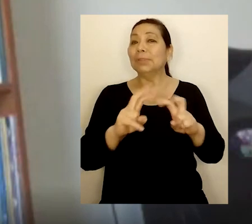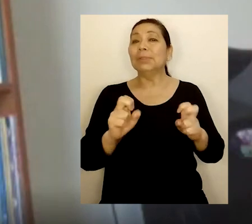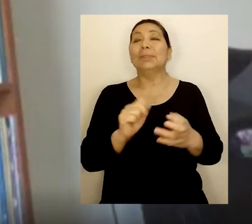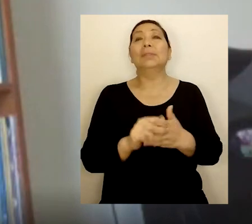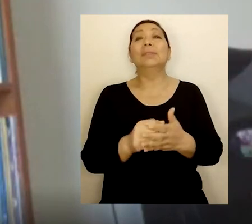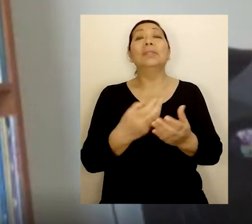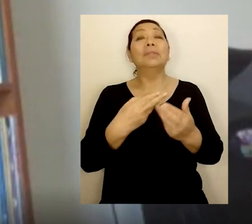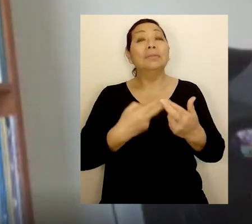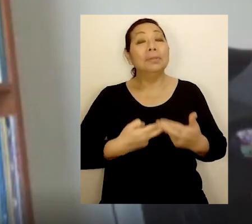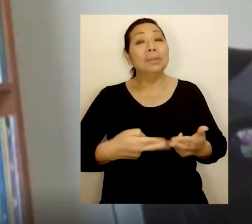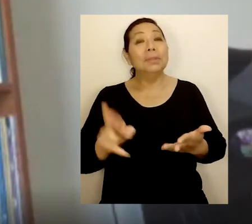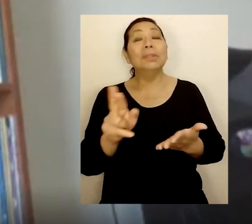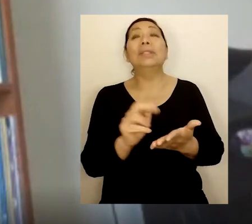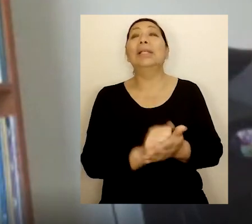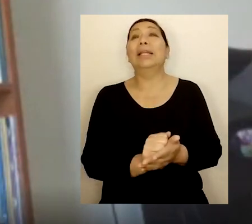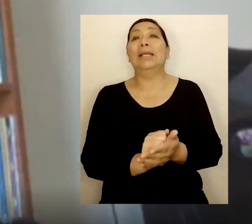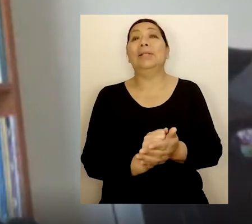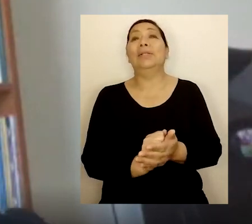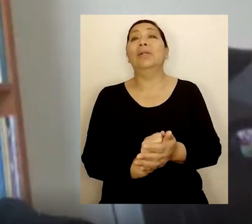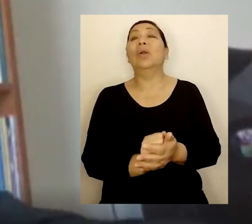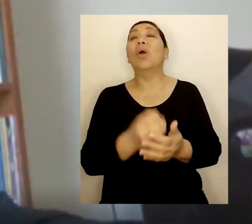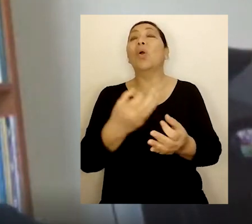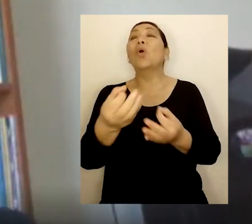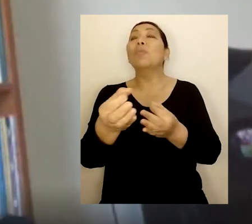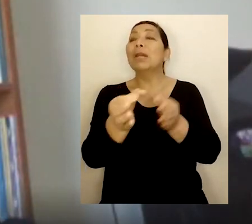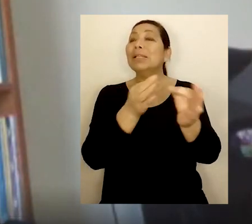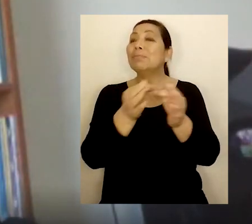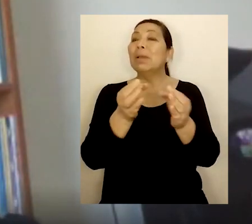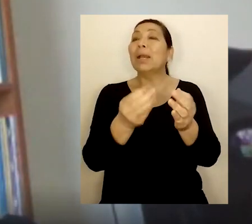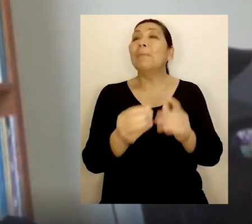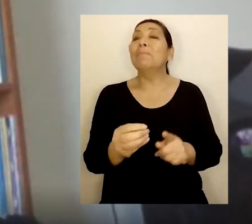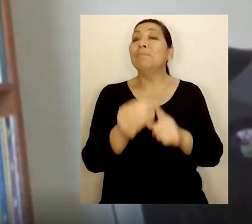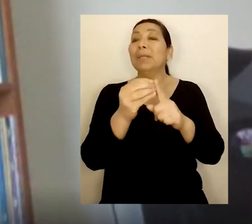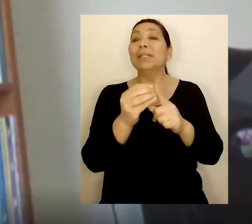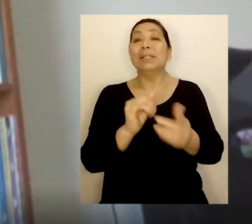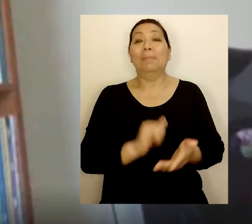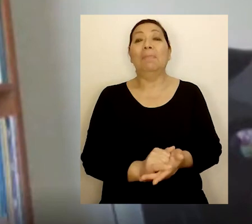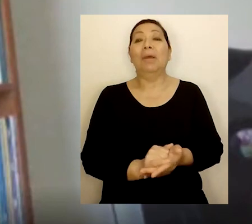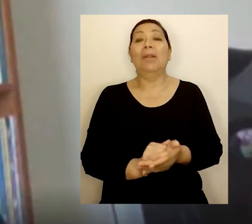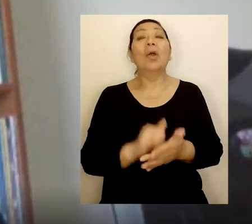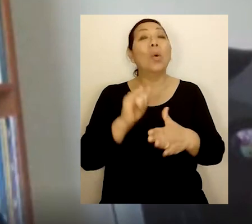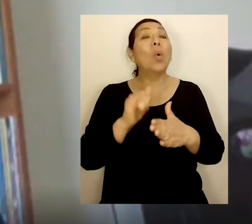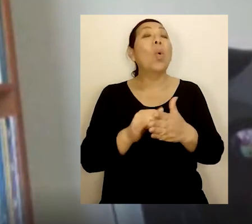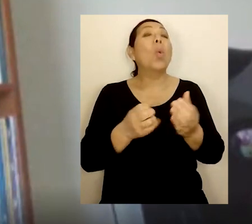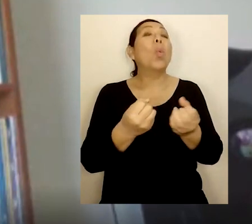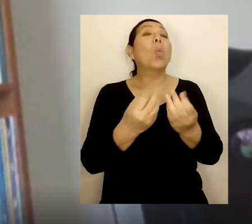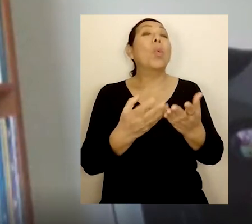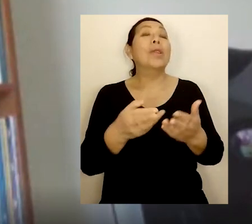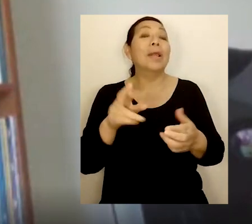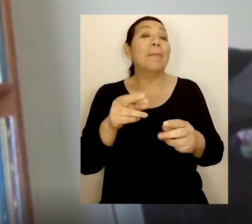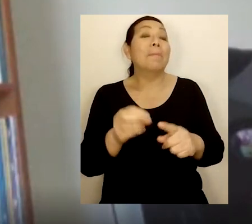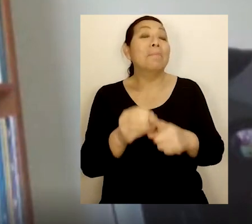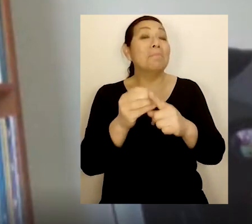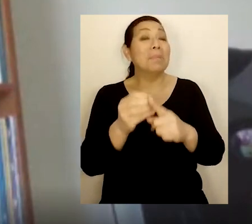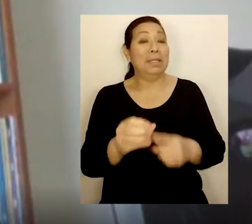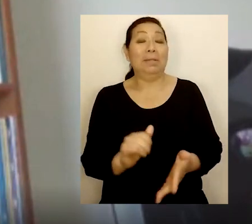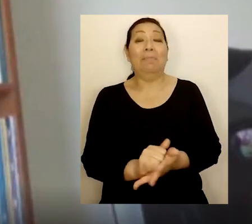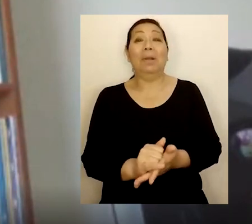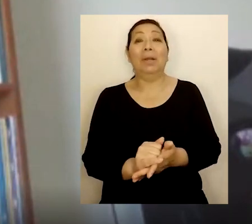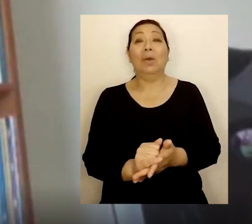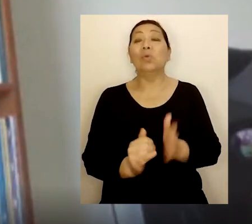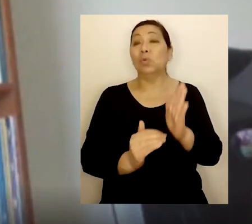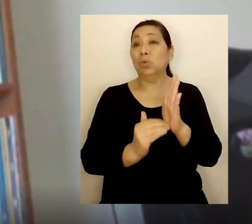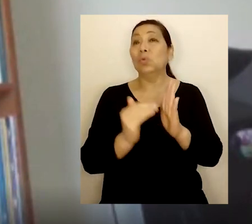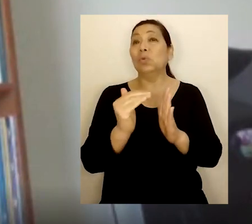obviamente tal recurso y justifica principalmente respecto al quantum de la pena, principalmente que la